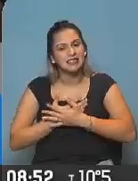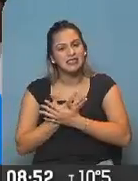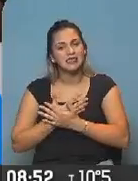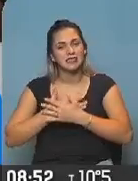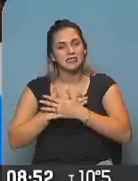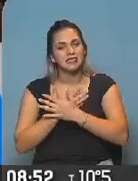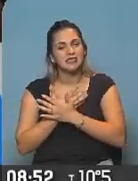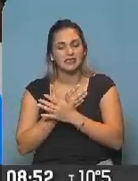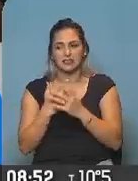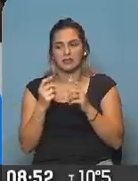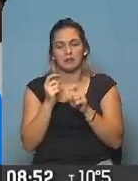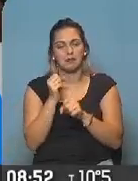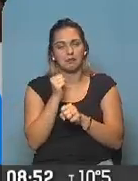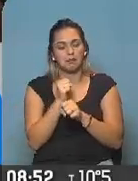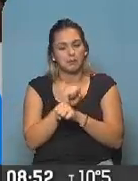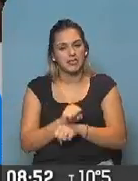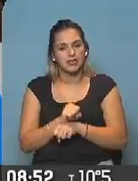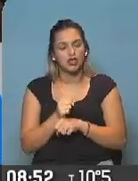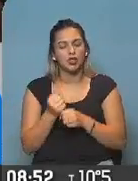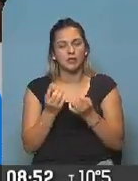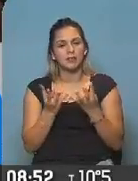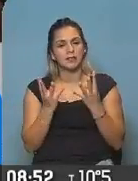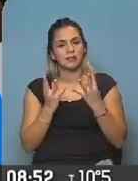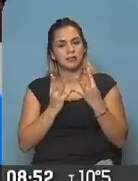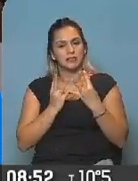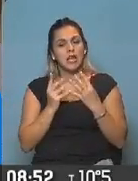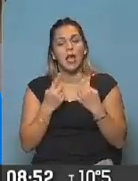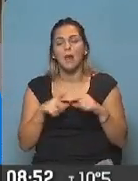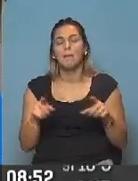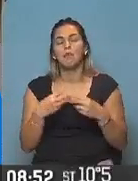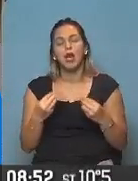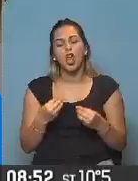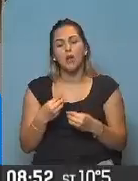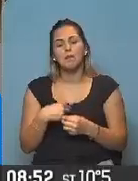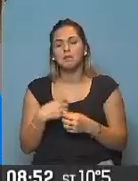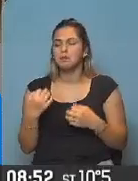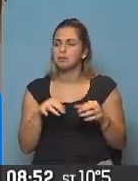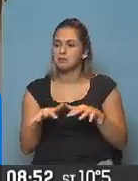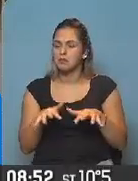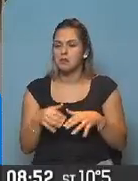cárcel. Pero lo que sucedía era tan increíble, me parecía tan revelador.